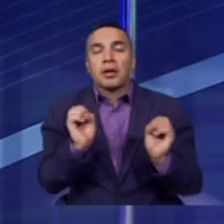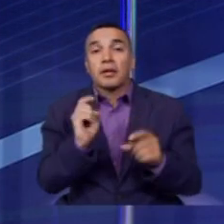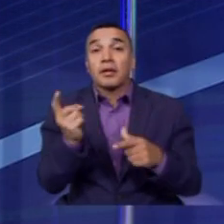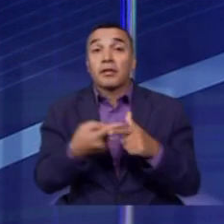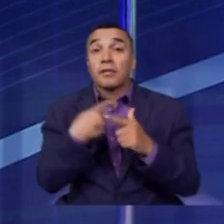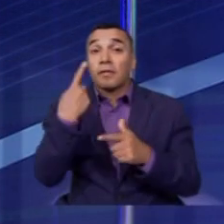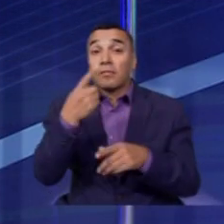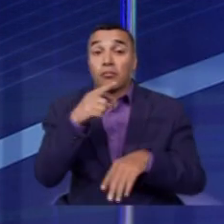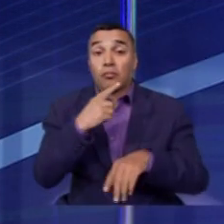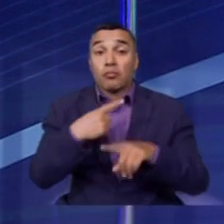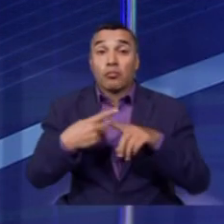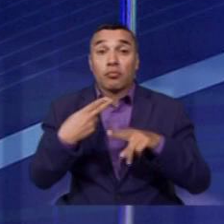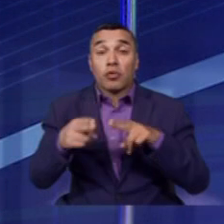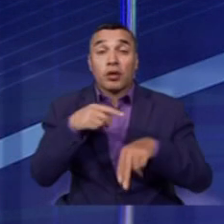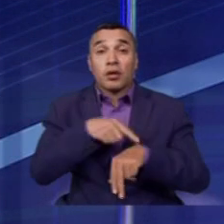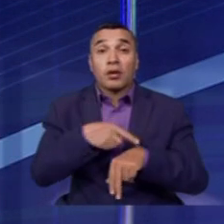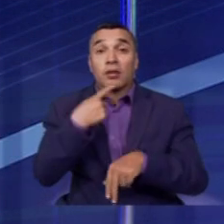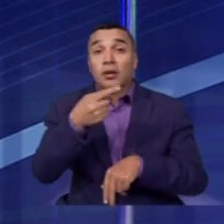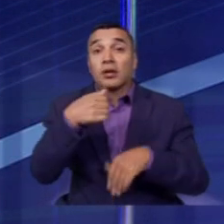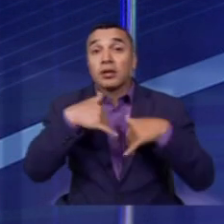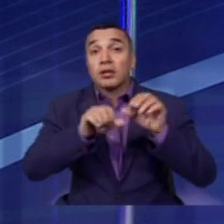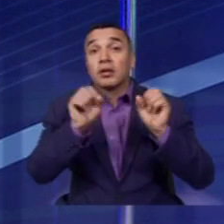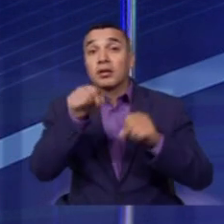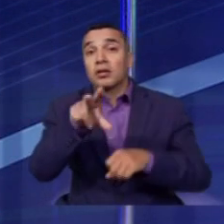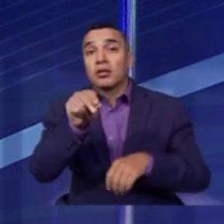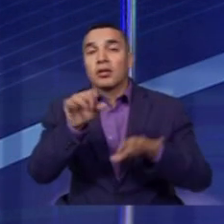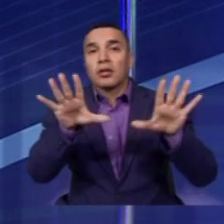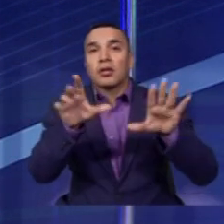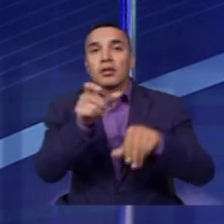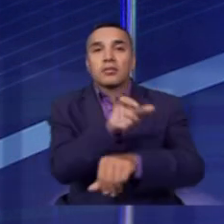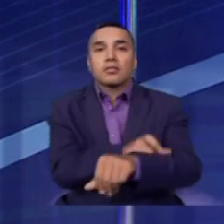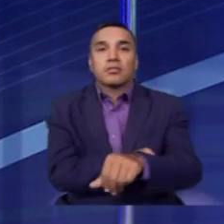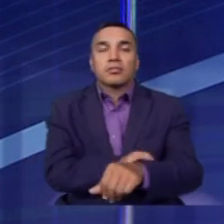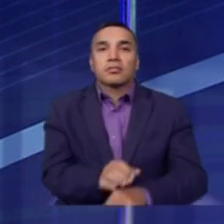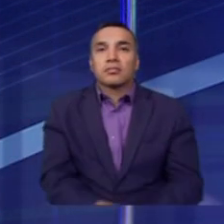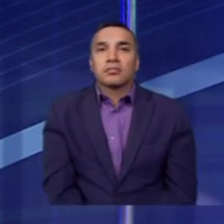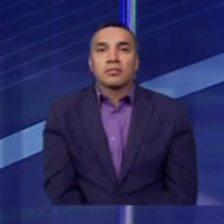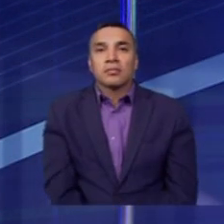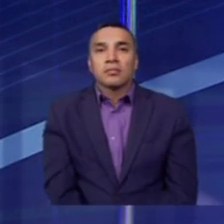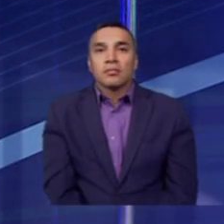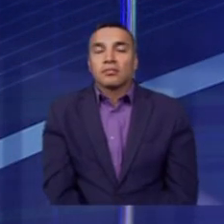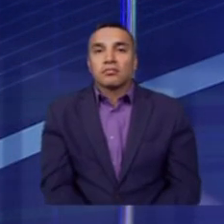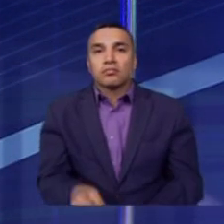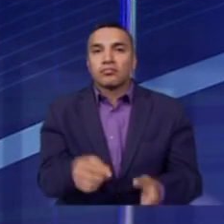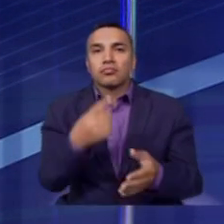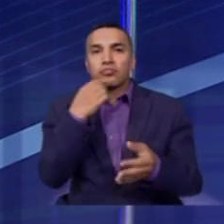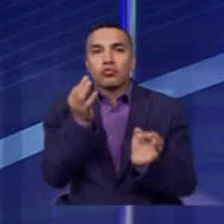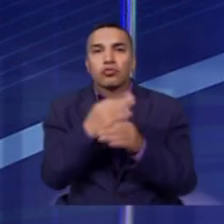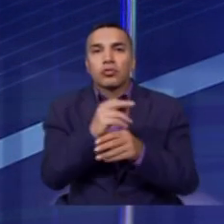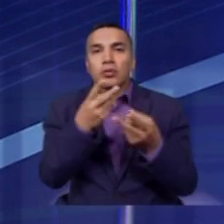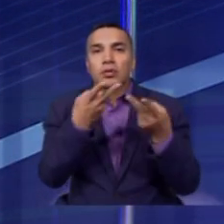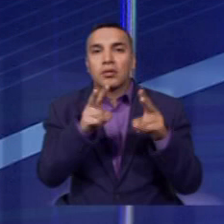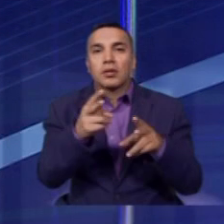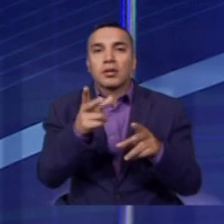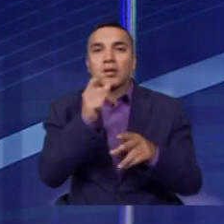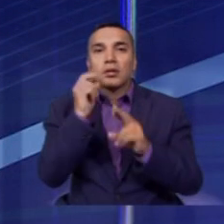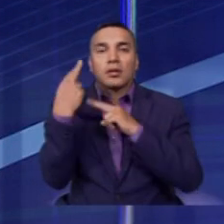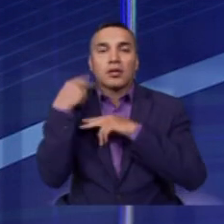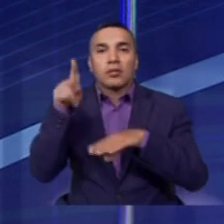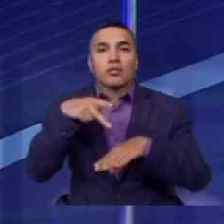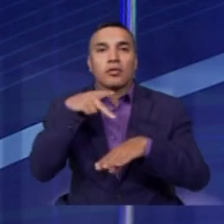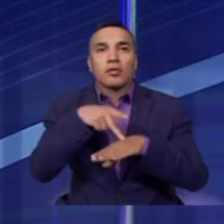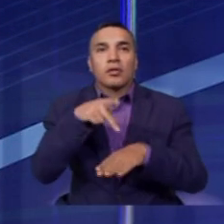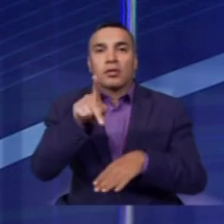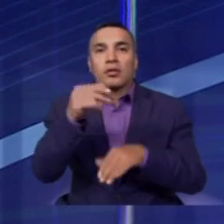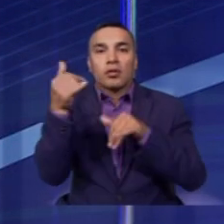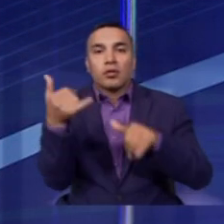las próximas horas determinarán si sigue o no Díaz. Vamos con un manual de funciones y responsabilidades profesionales